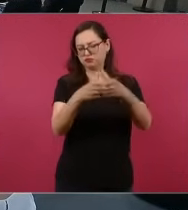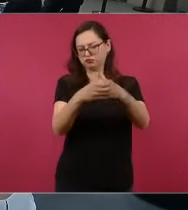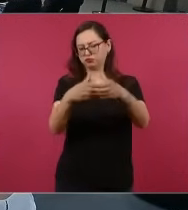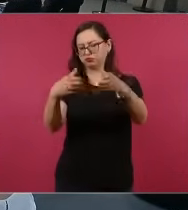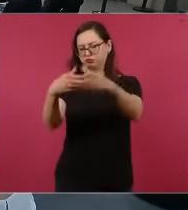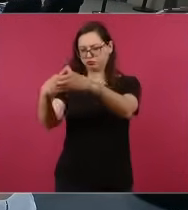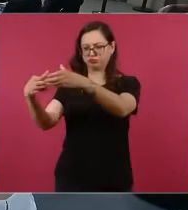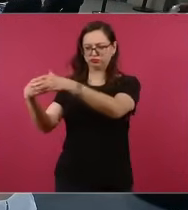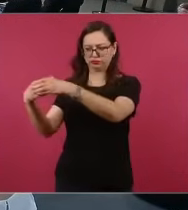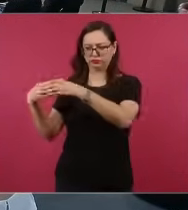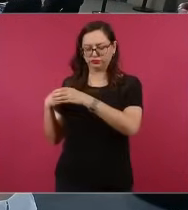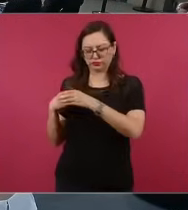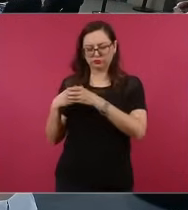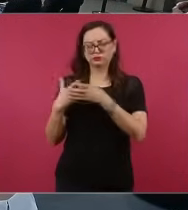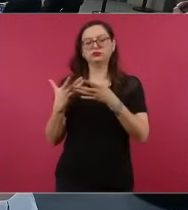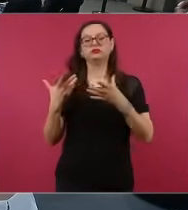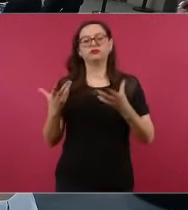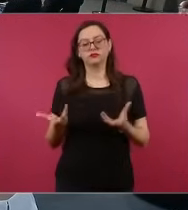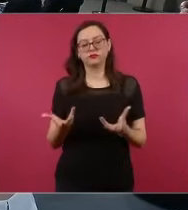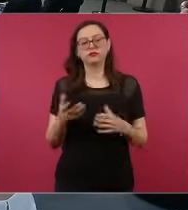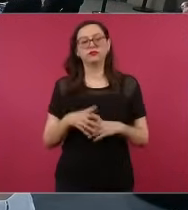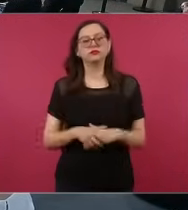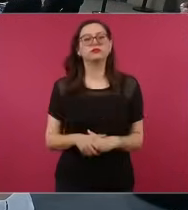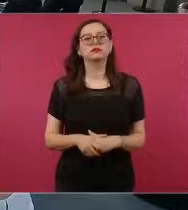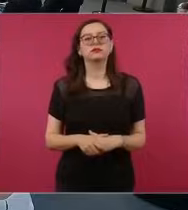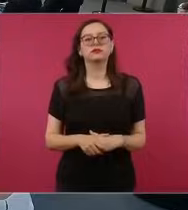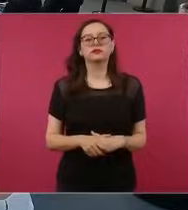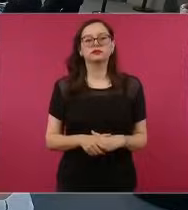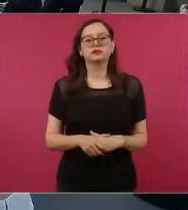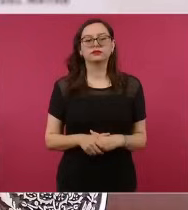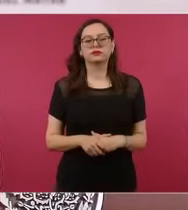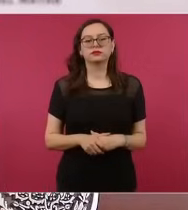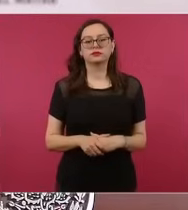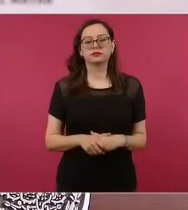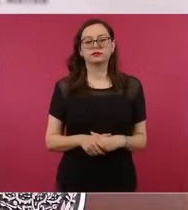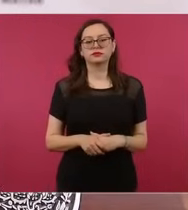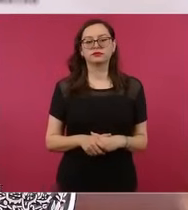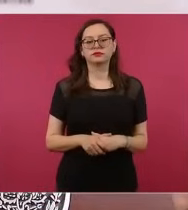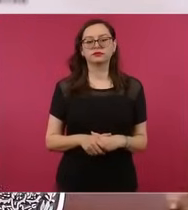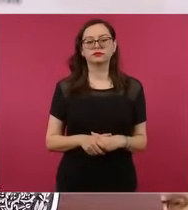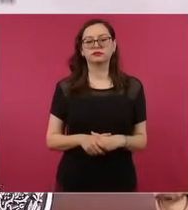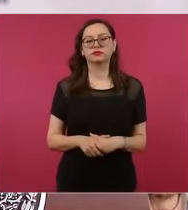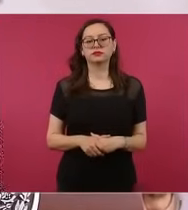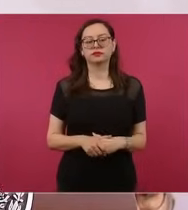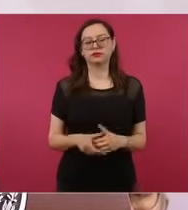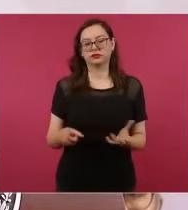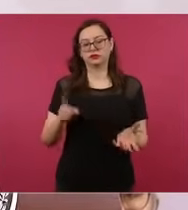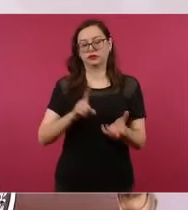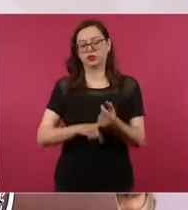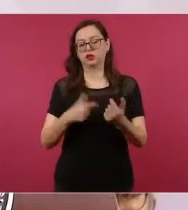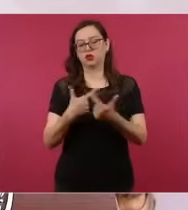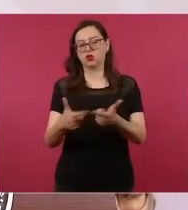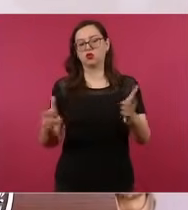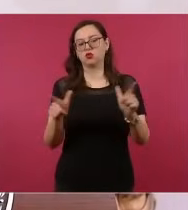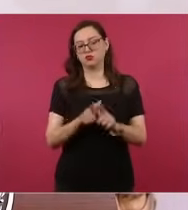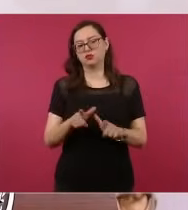los que participaban, pertenecían a la teología de la liberación.